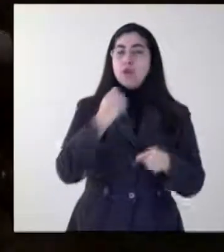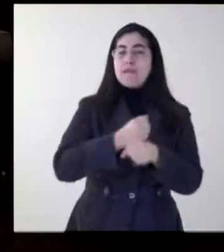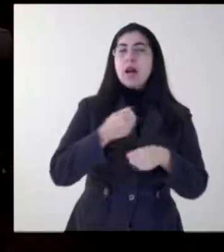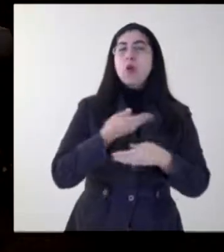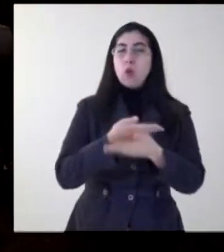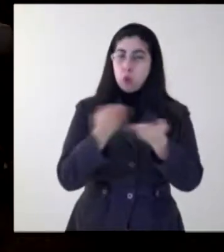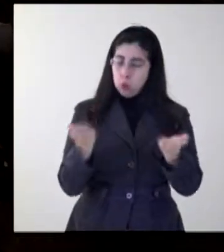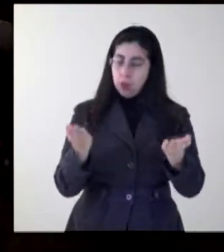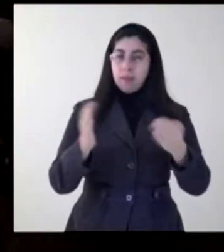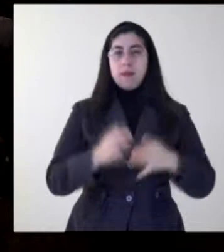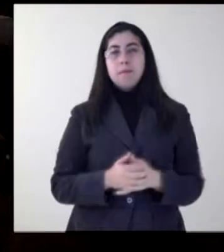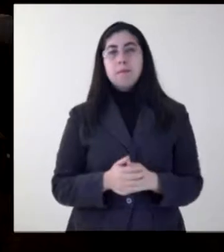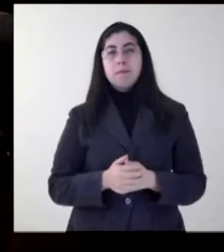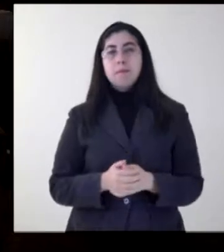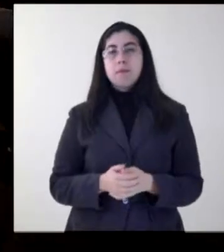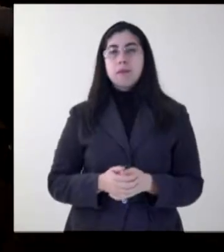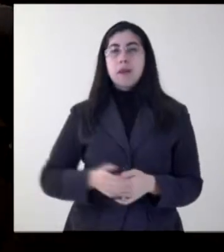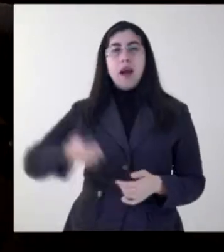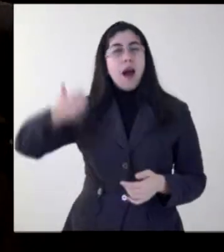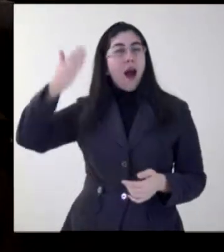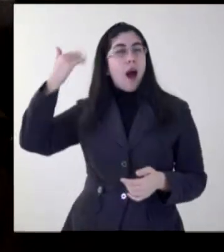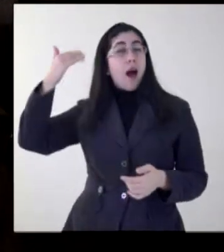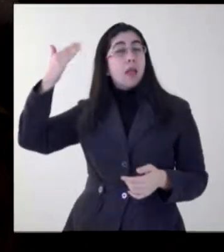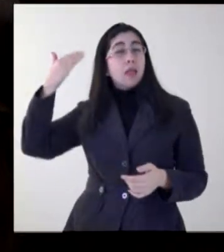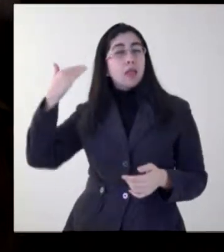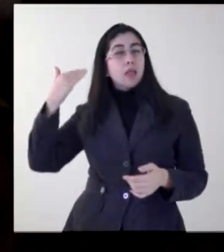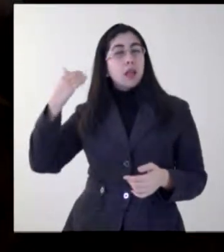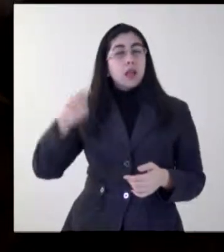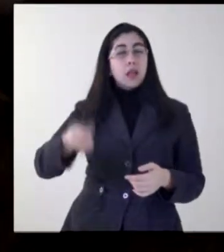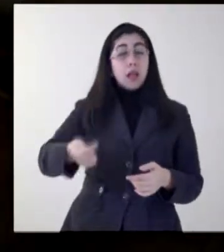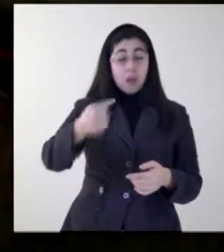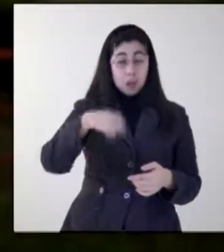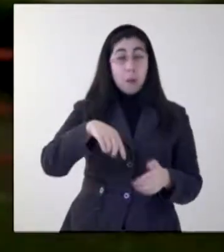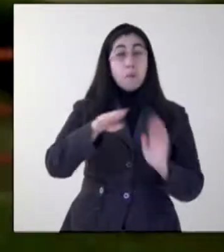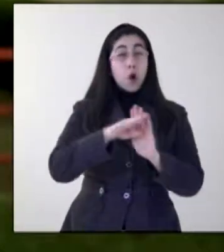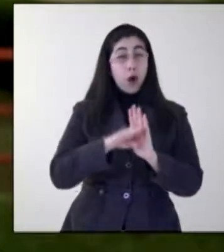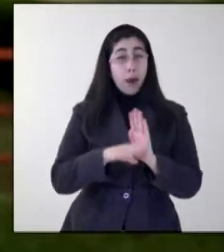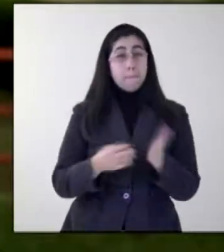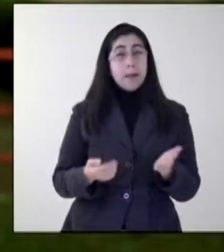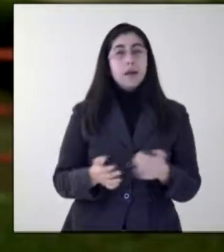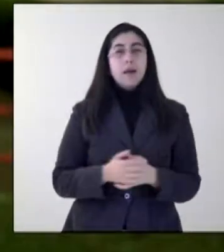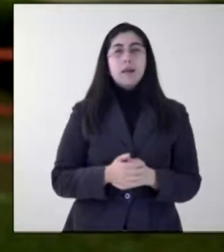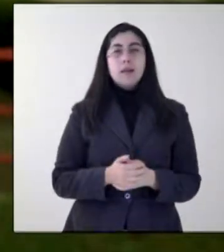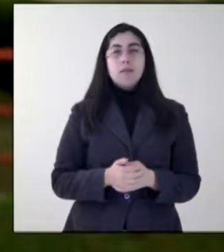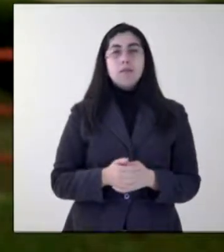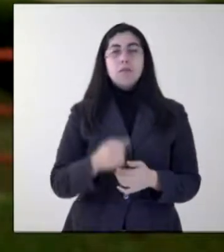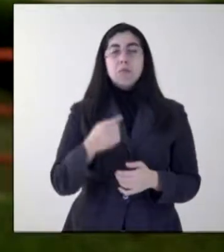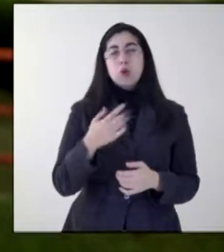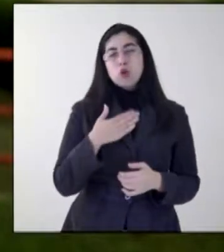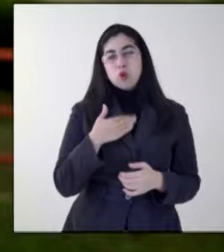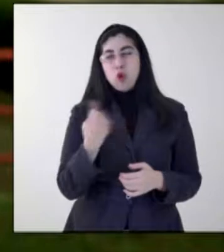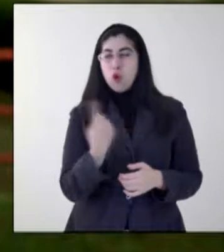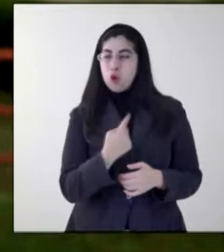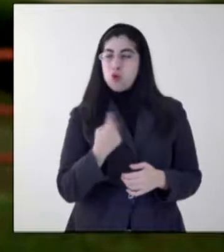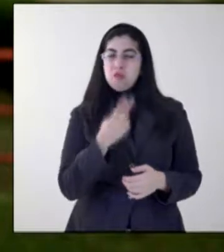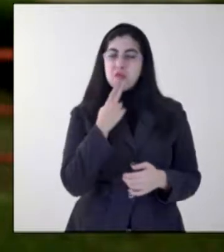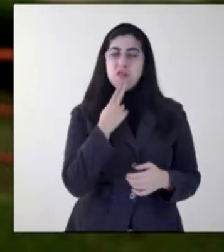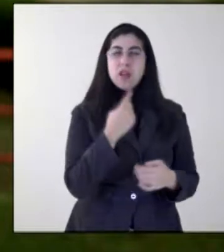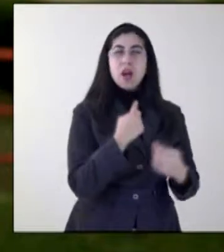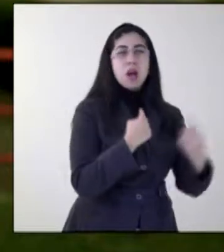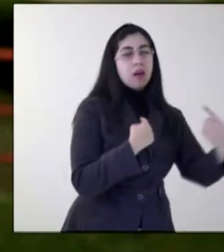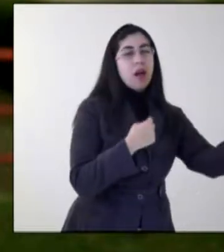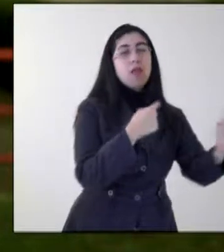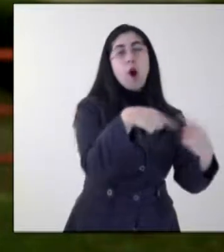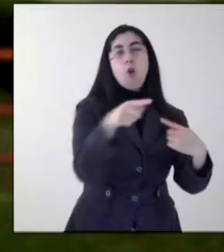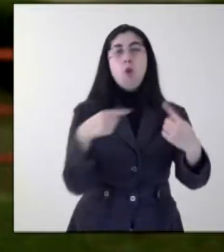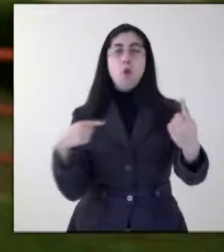ustedes. Antes de que llegara el programa Barrio aquí, nosotros, bueno, cada sector vivía su realidad